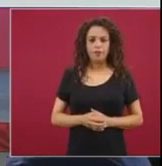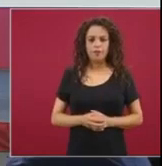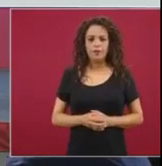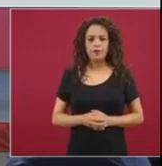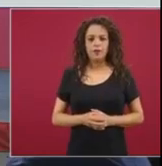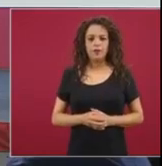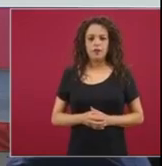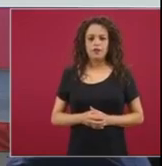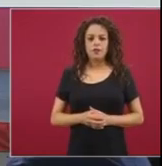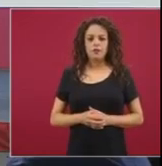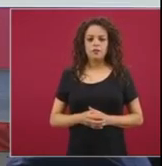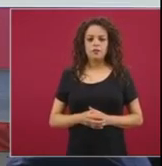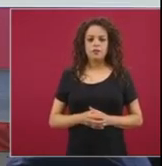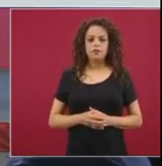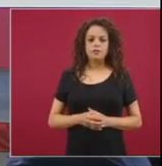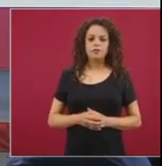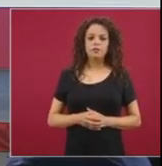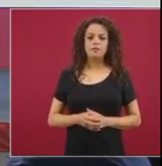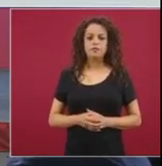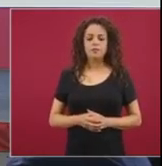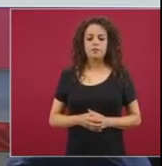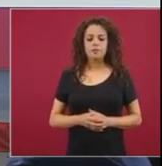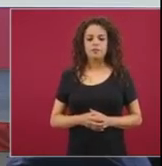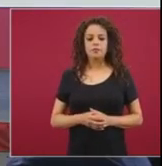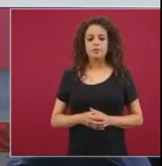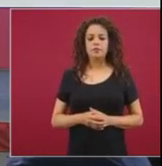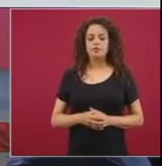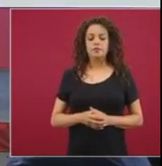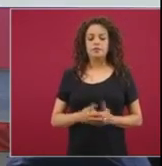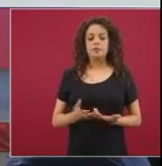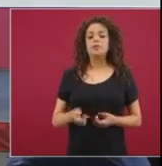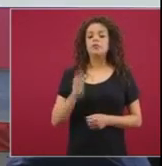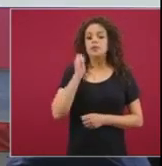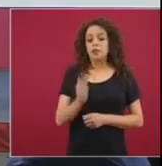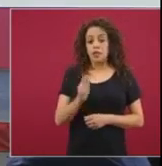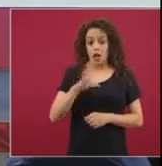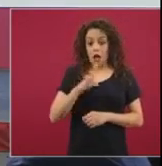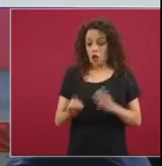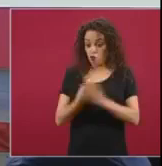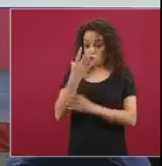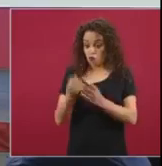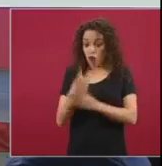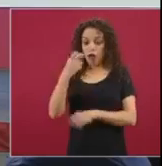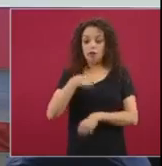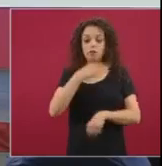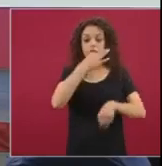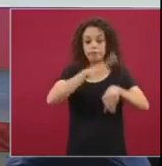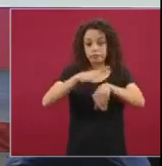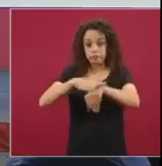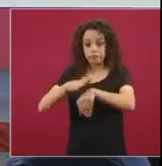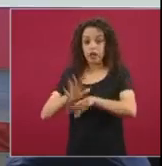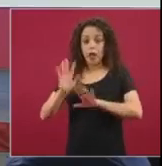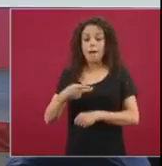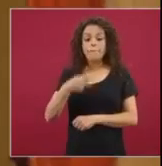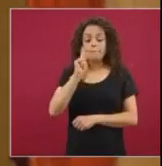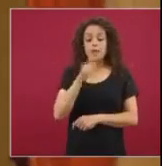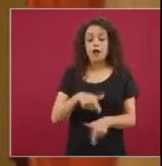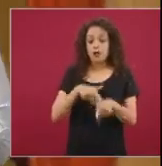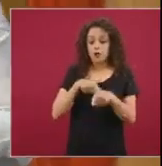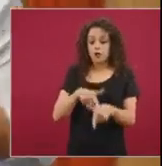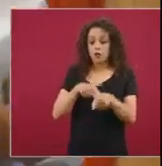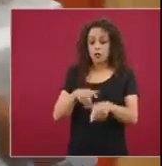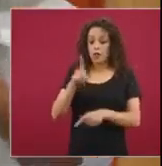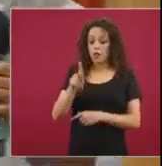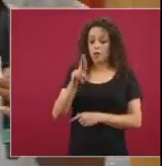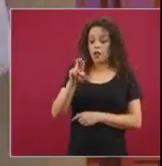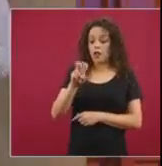Vamos a hablar de prevalencia. Incidencia nada más son los casos nuevos, es decir, los que yo estoy detectando, los que estoy notificando. Y ya la prevalencia trae